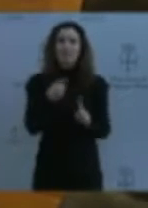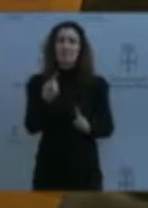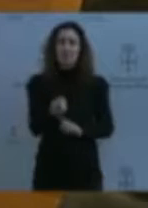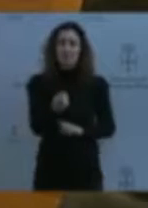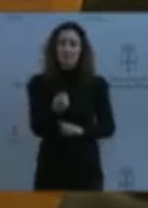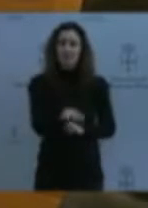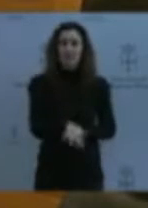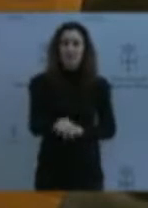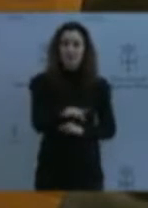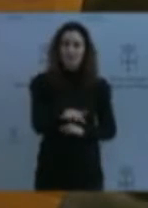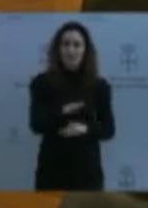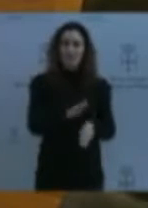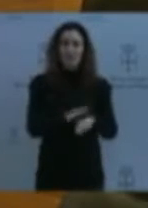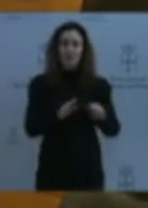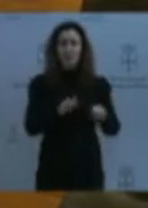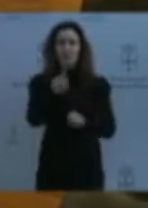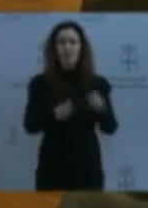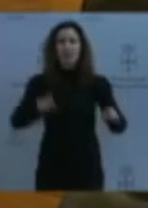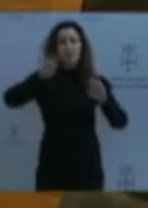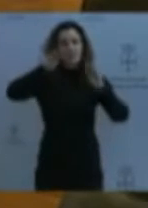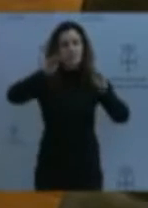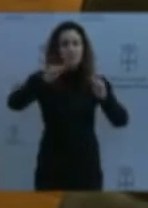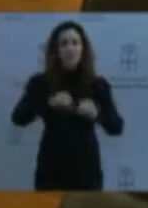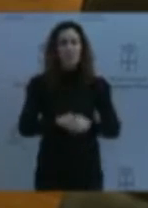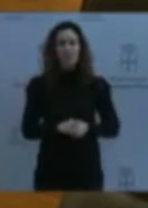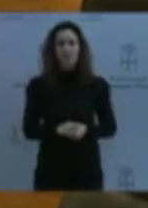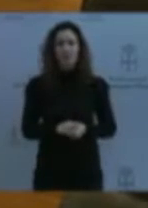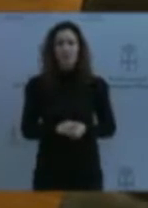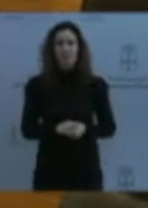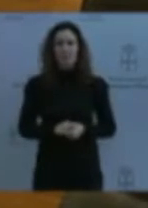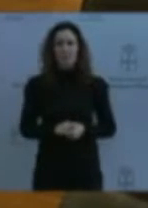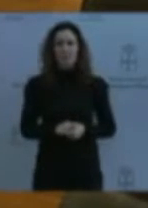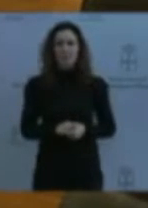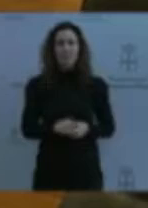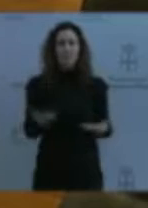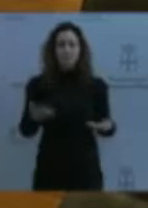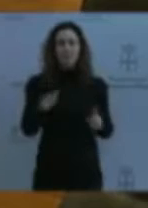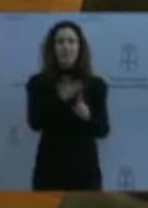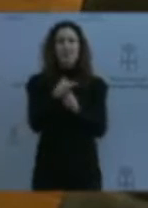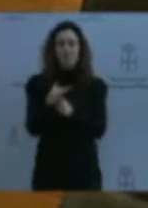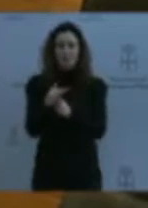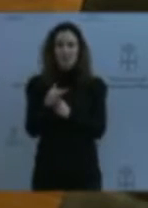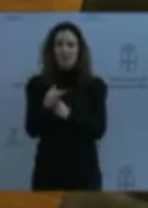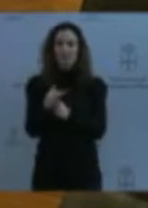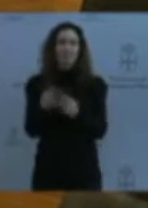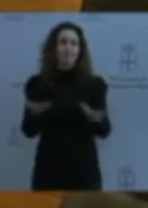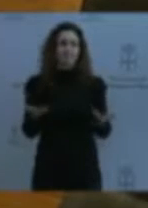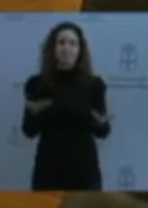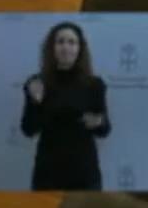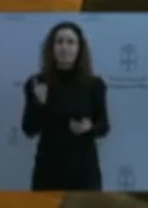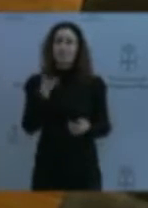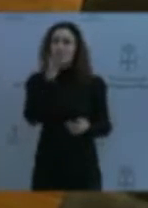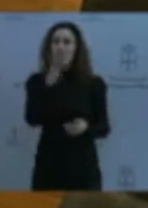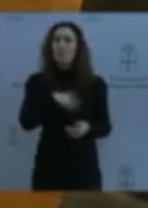de los concejos para saber gestionar estas situaciones, simplemente porque pueden estar en peligro